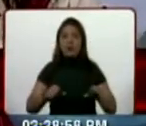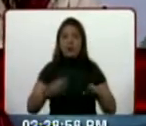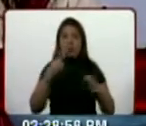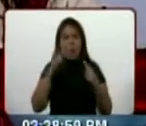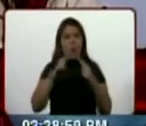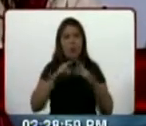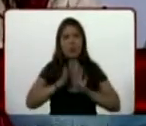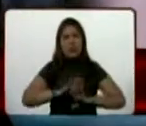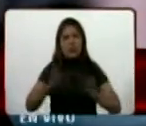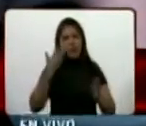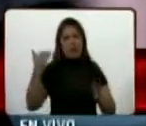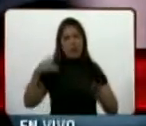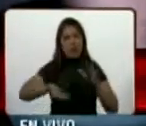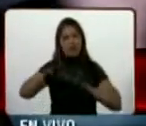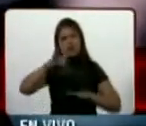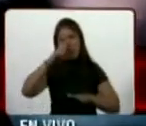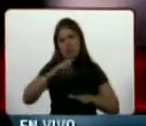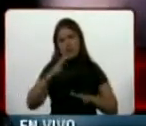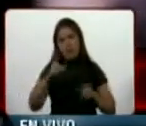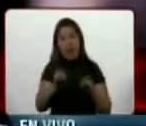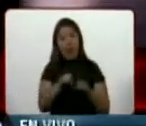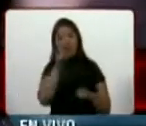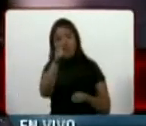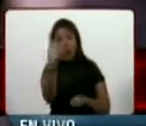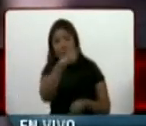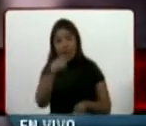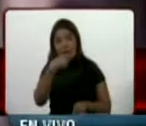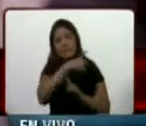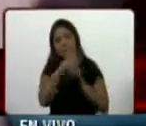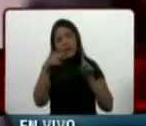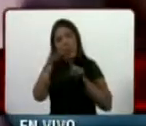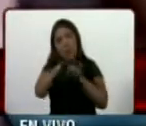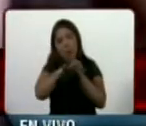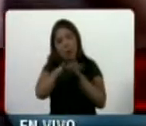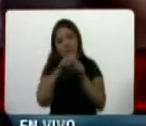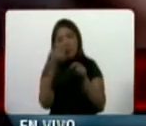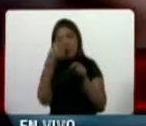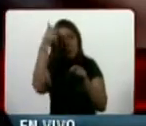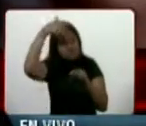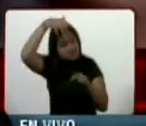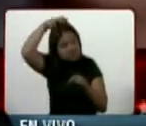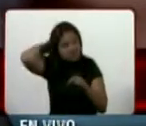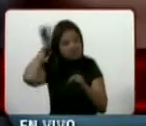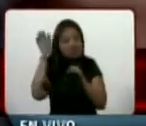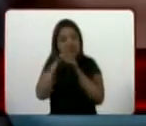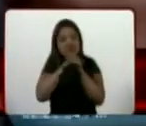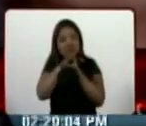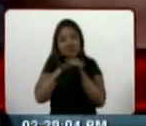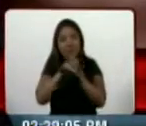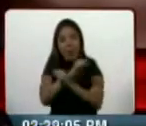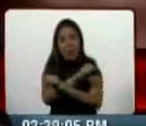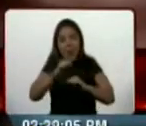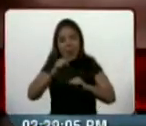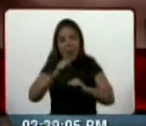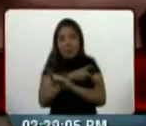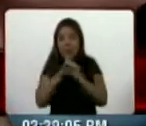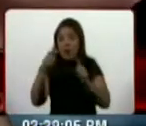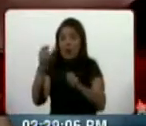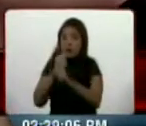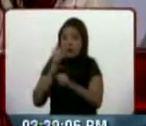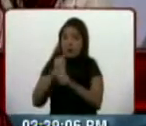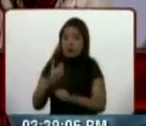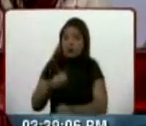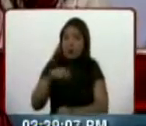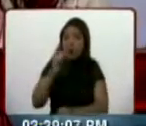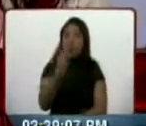está igualito, único que está calvo, canoso y gordo, Ñapita, donde él trabaja, yo salí